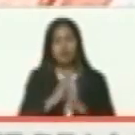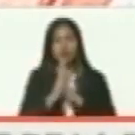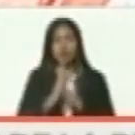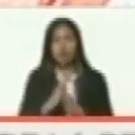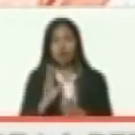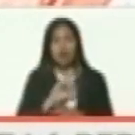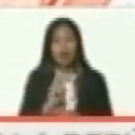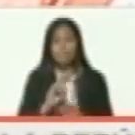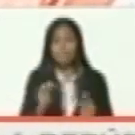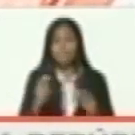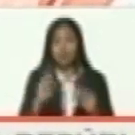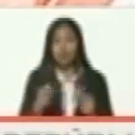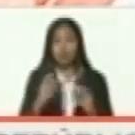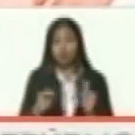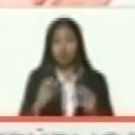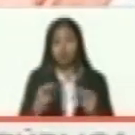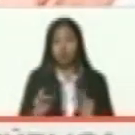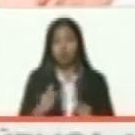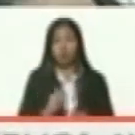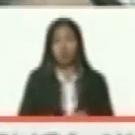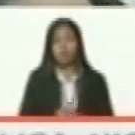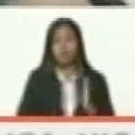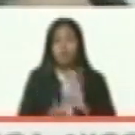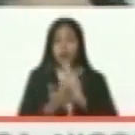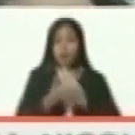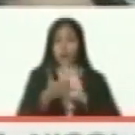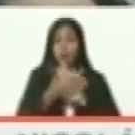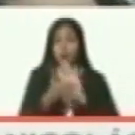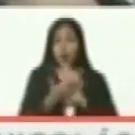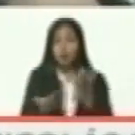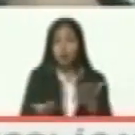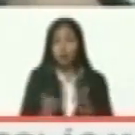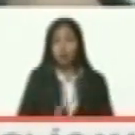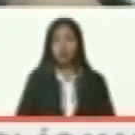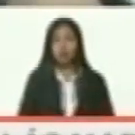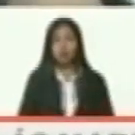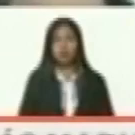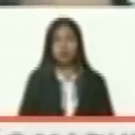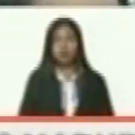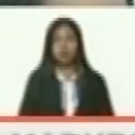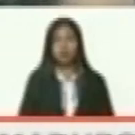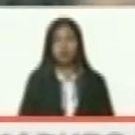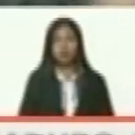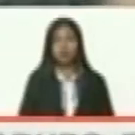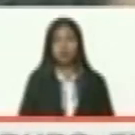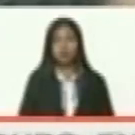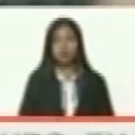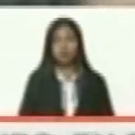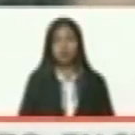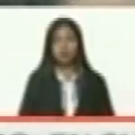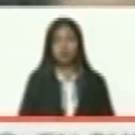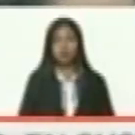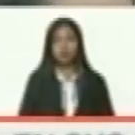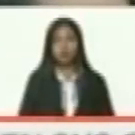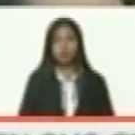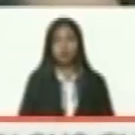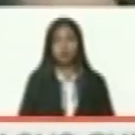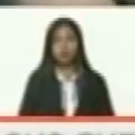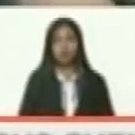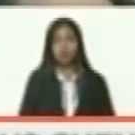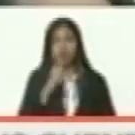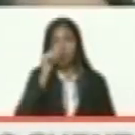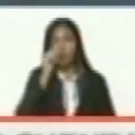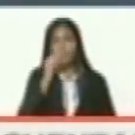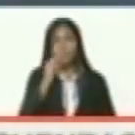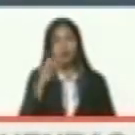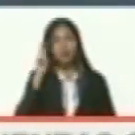bueno, rápido, al trote. Vamos, vamos, vamos, Calona. Escalonator, un aplauso